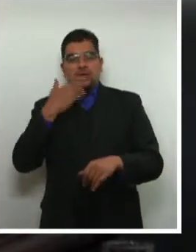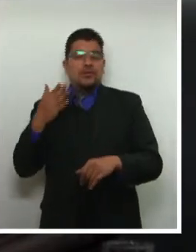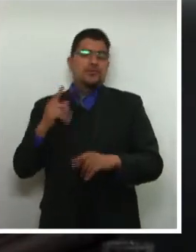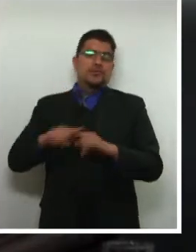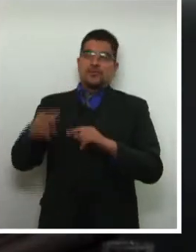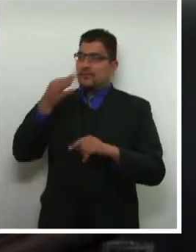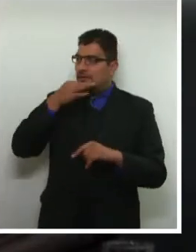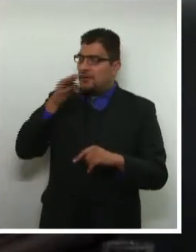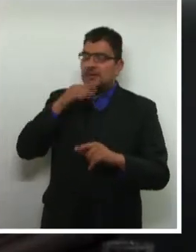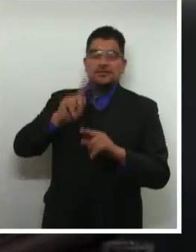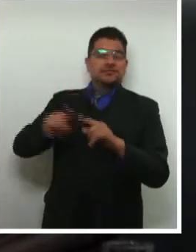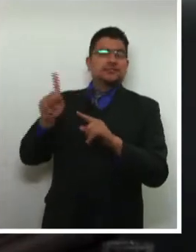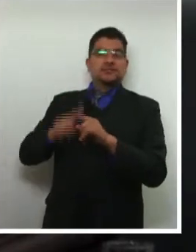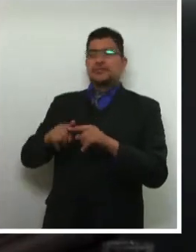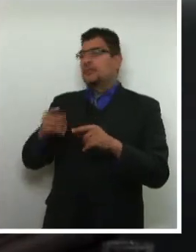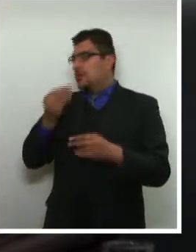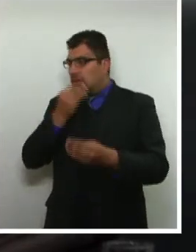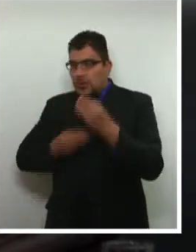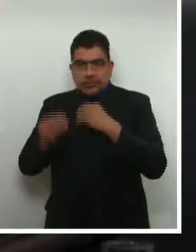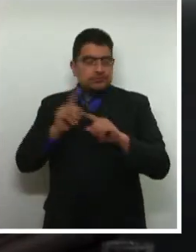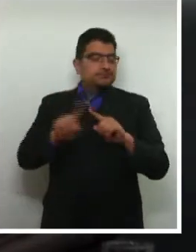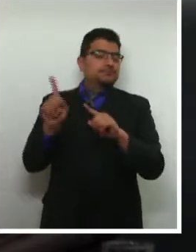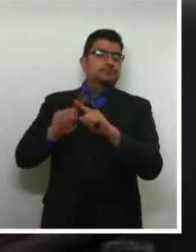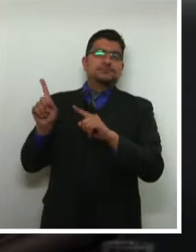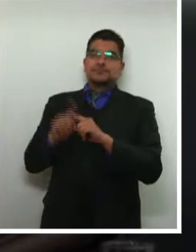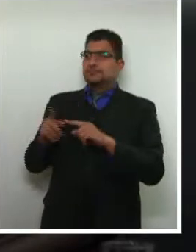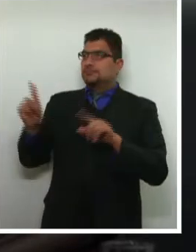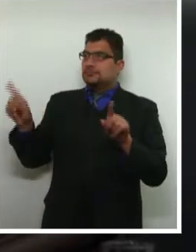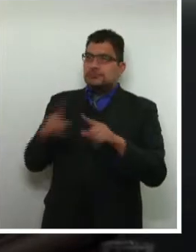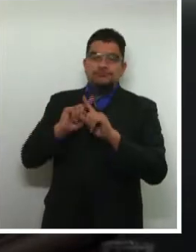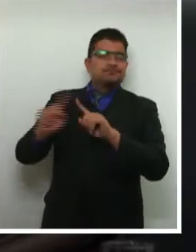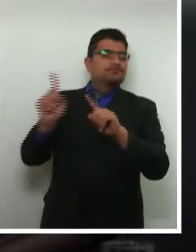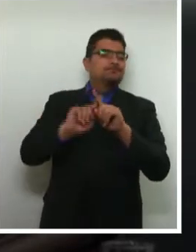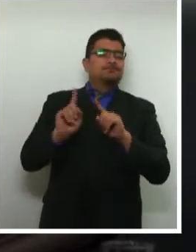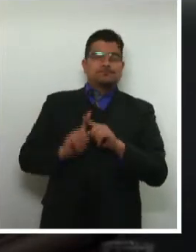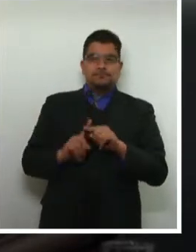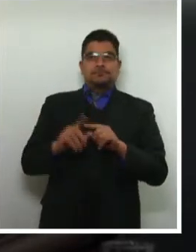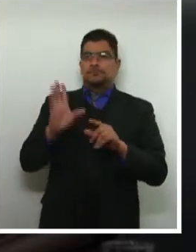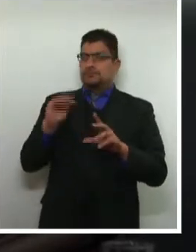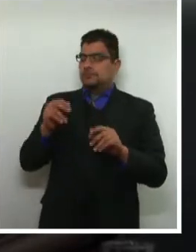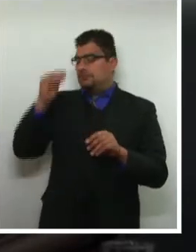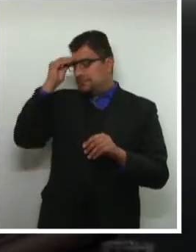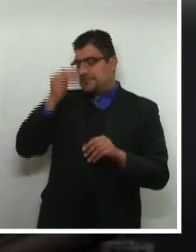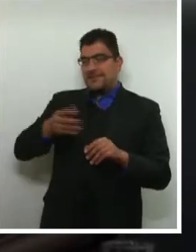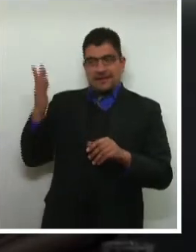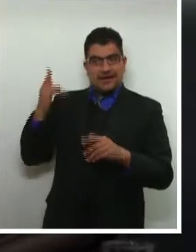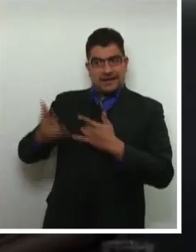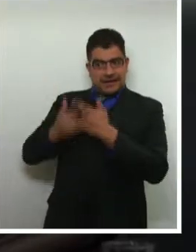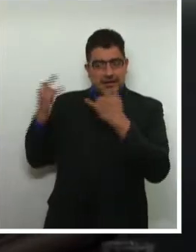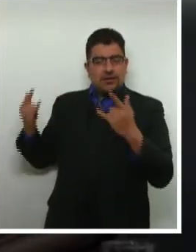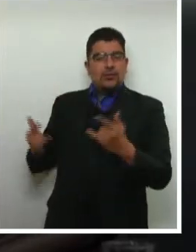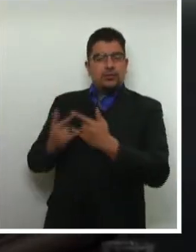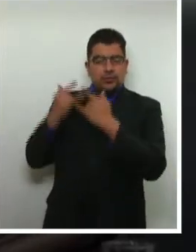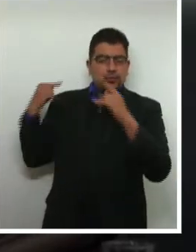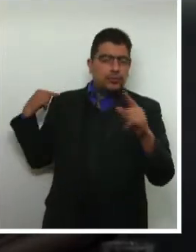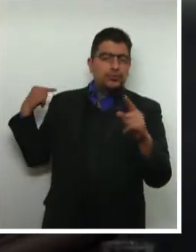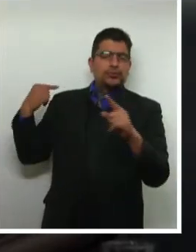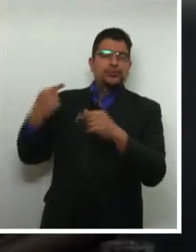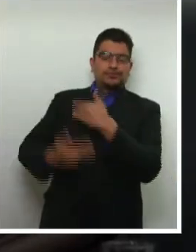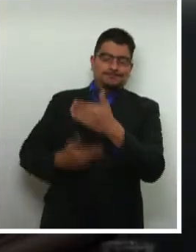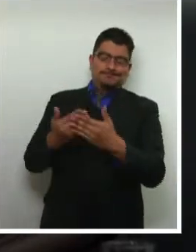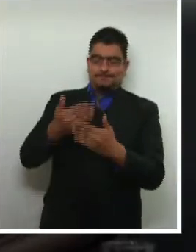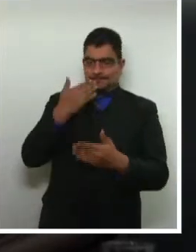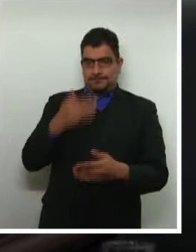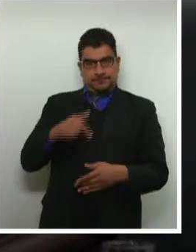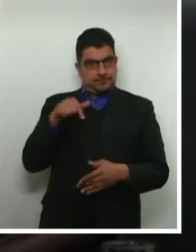sus fiestas, de sus alimentos, de su música, sin dejar atrás sus leyendas. El gobierno de la